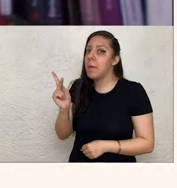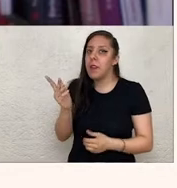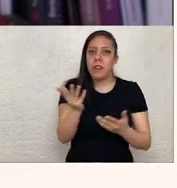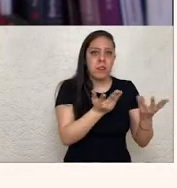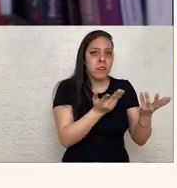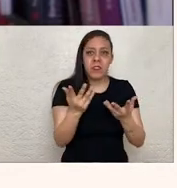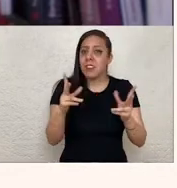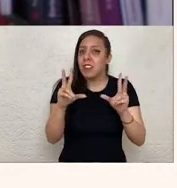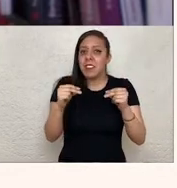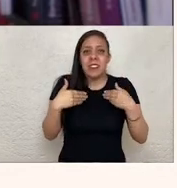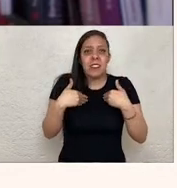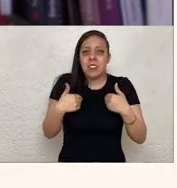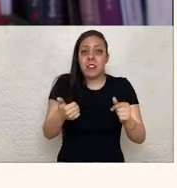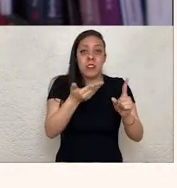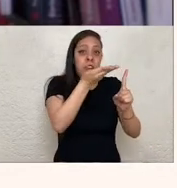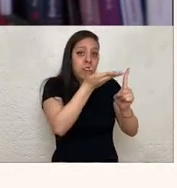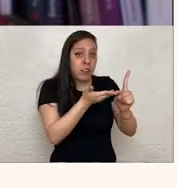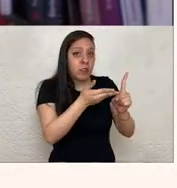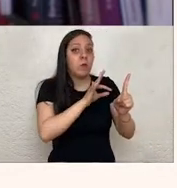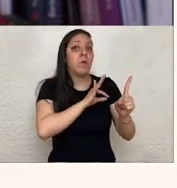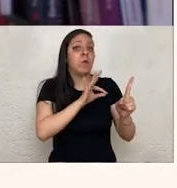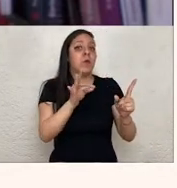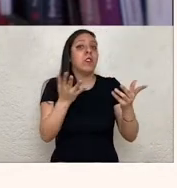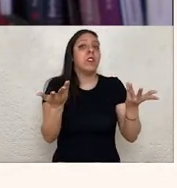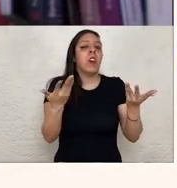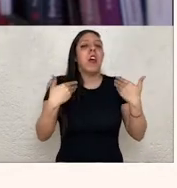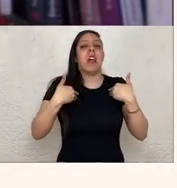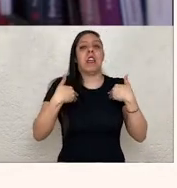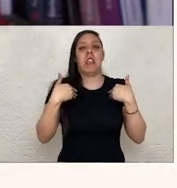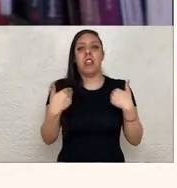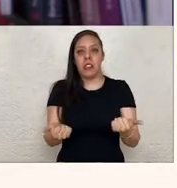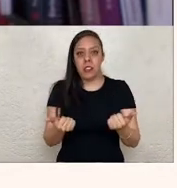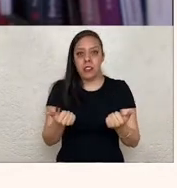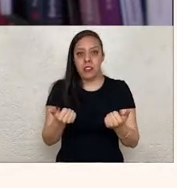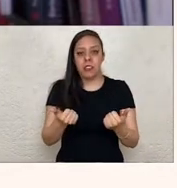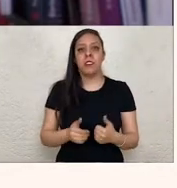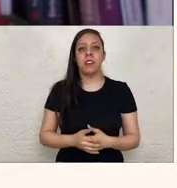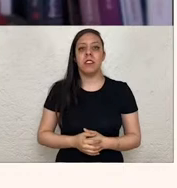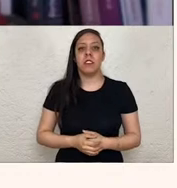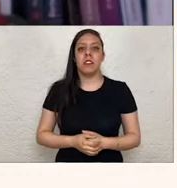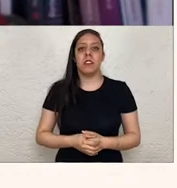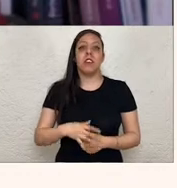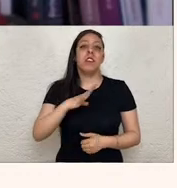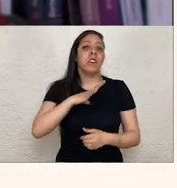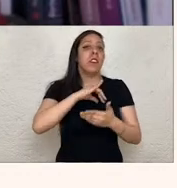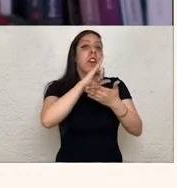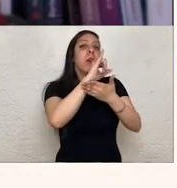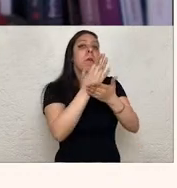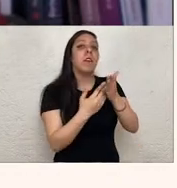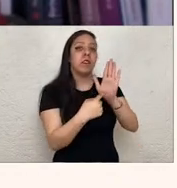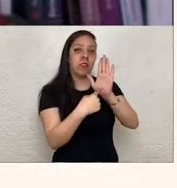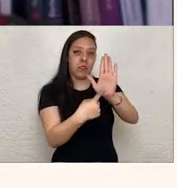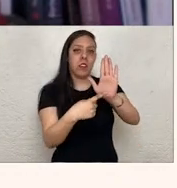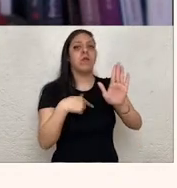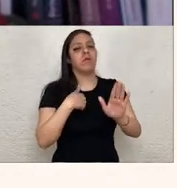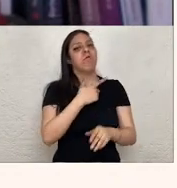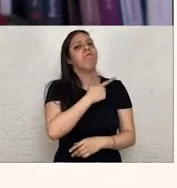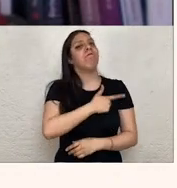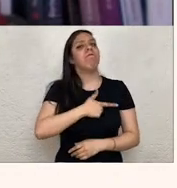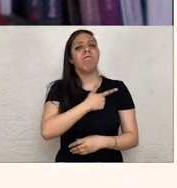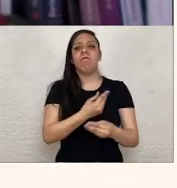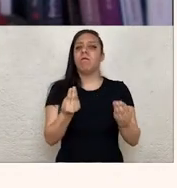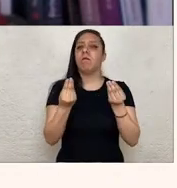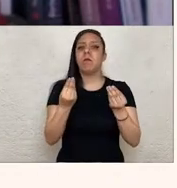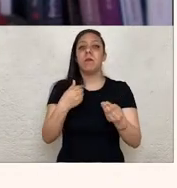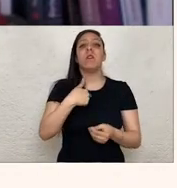ser comprendidas, ella las hace comprensibles, ¿no? Hay una imagen que a mí